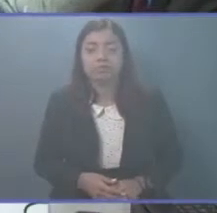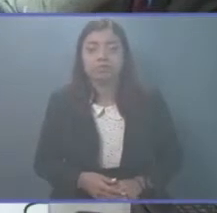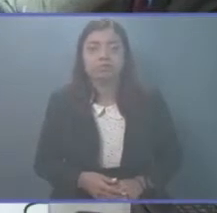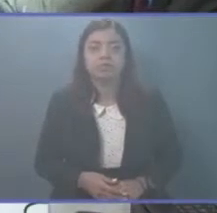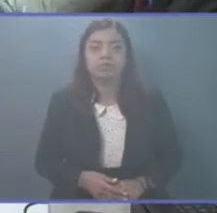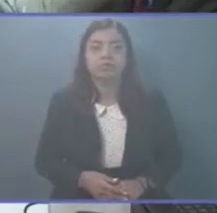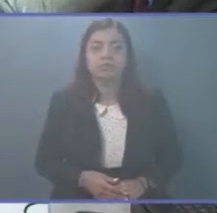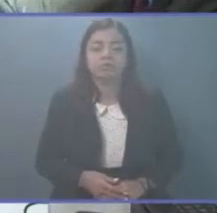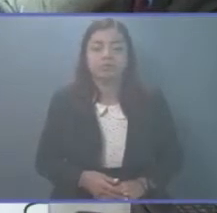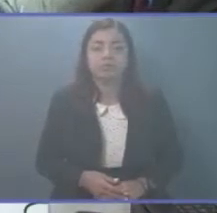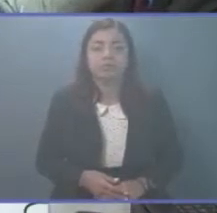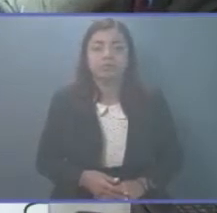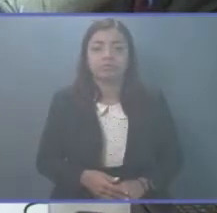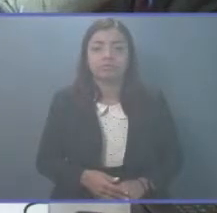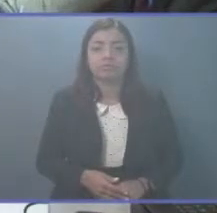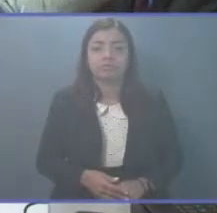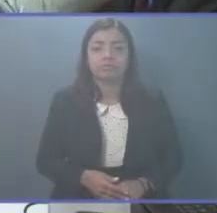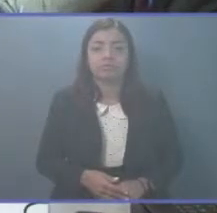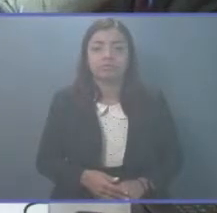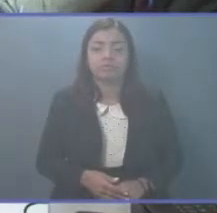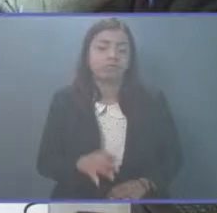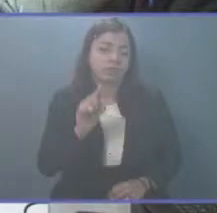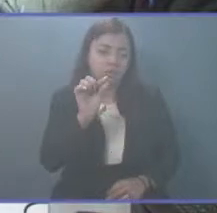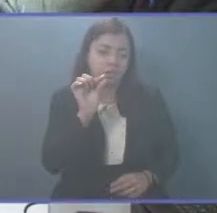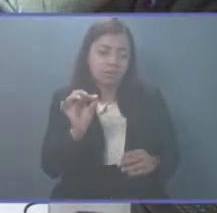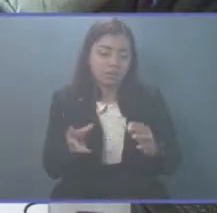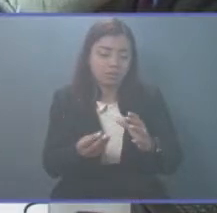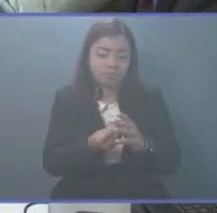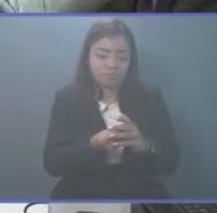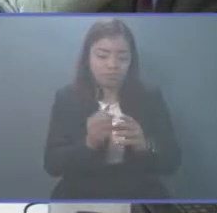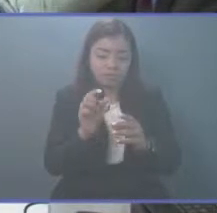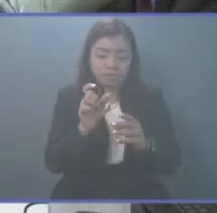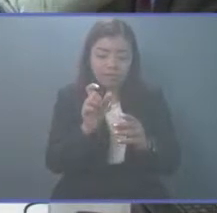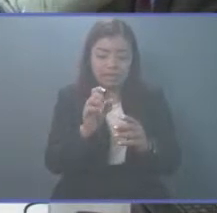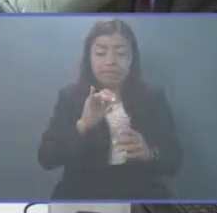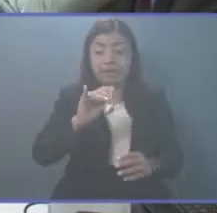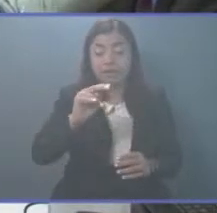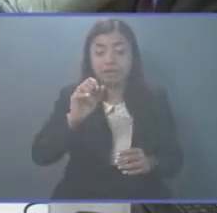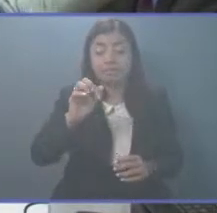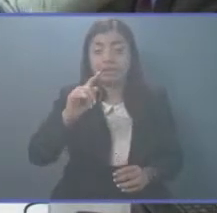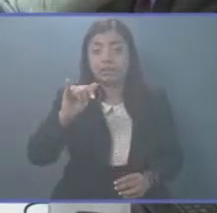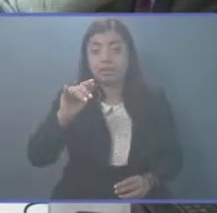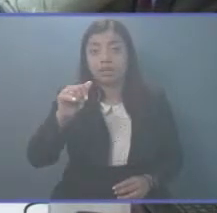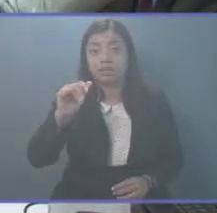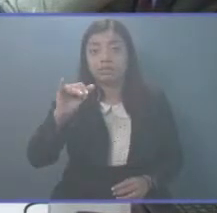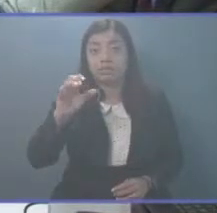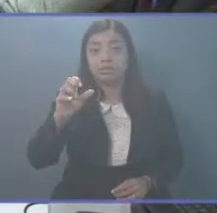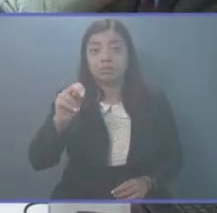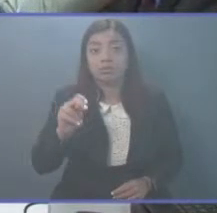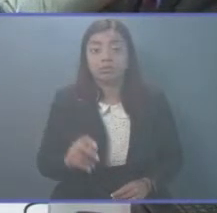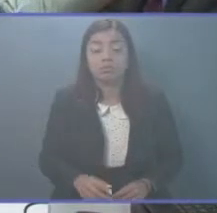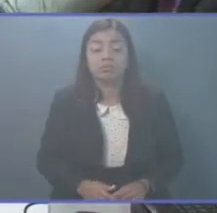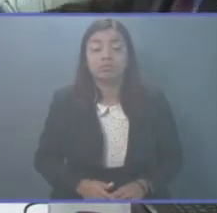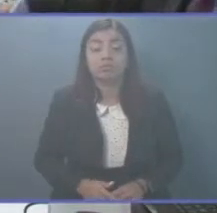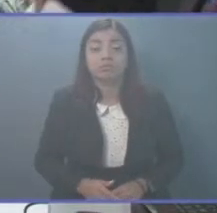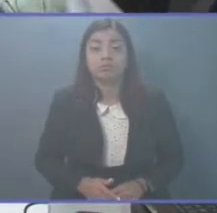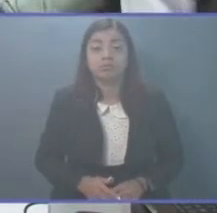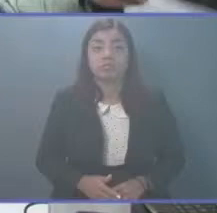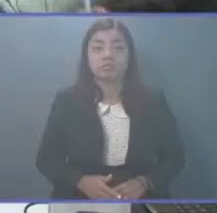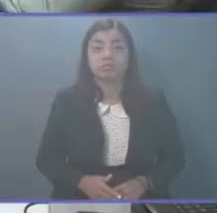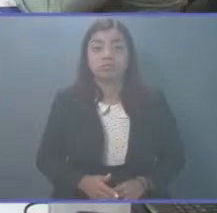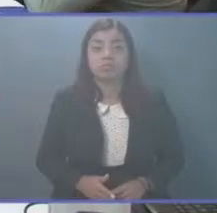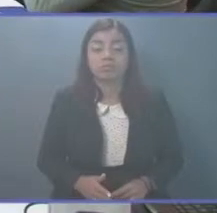Investigación y persecución. Solo agregar investigación y